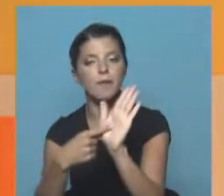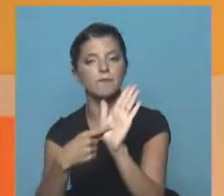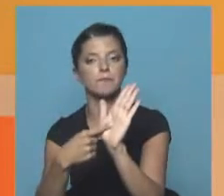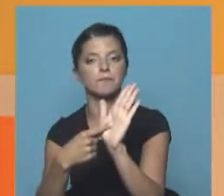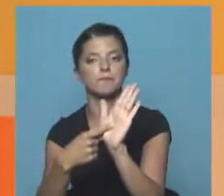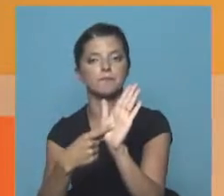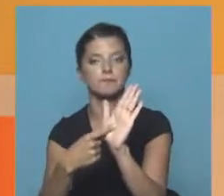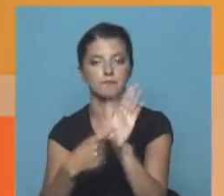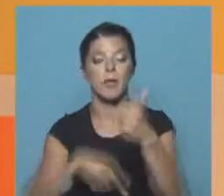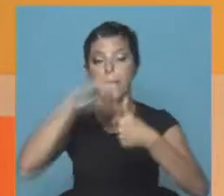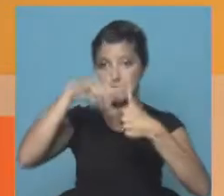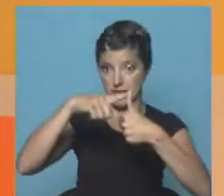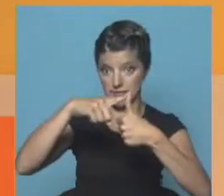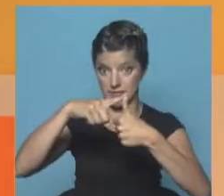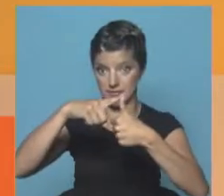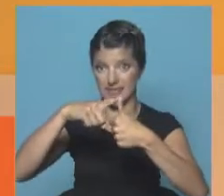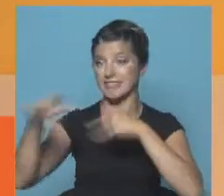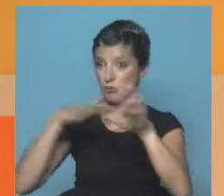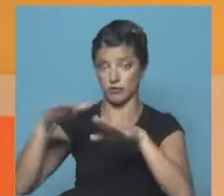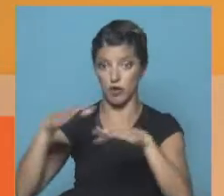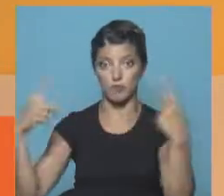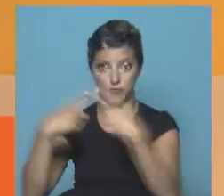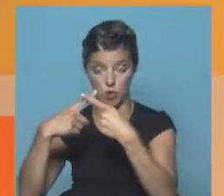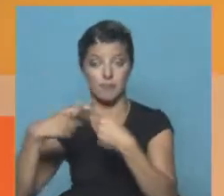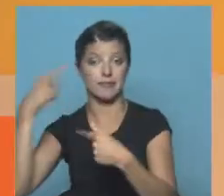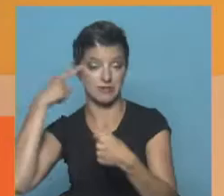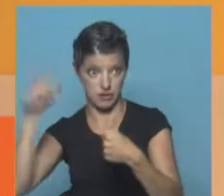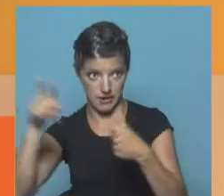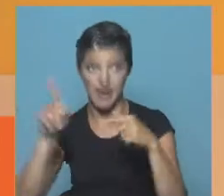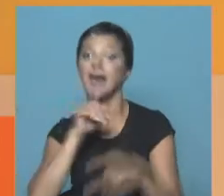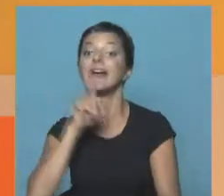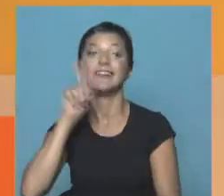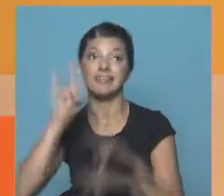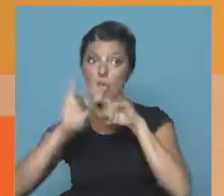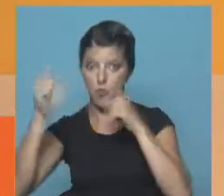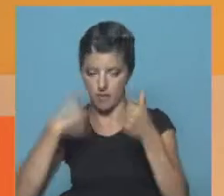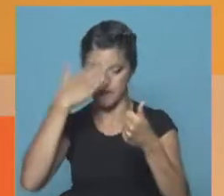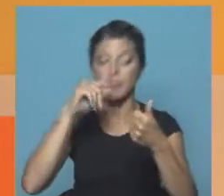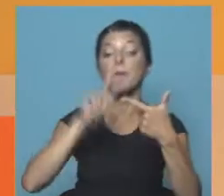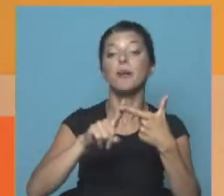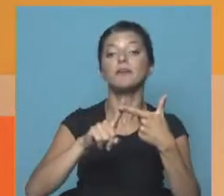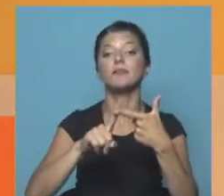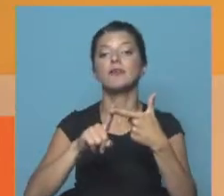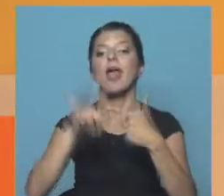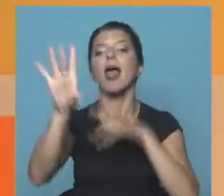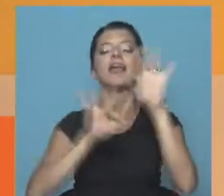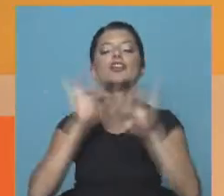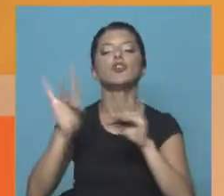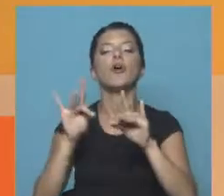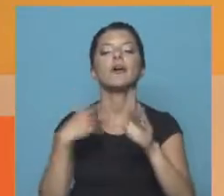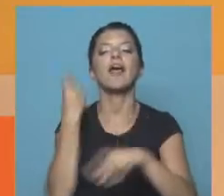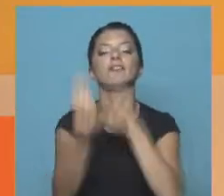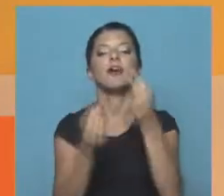de China, de lo que ha ocurrido con Taiwán y China, después de nombrar candidatos personajes